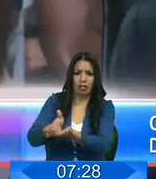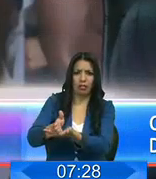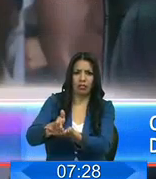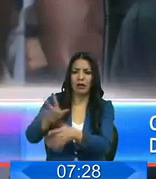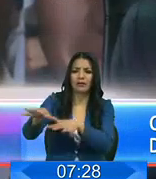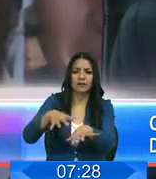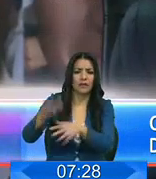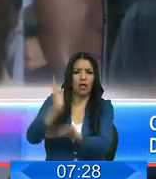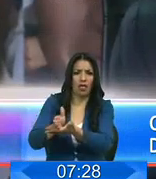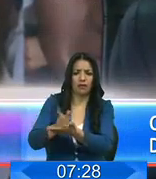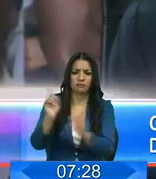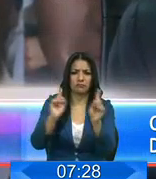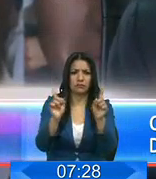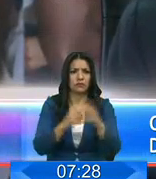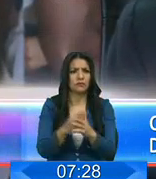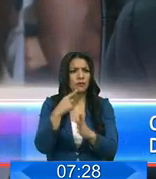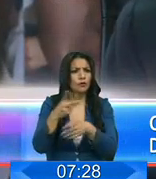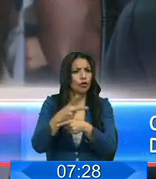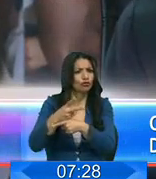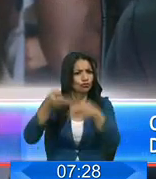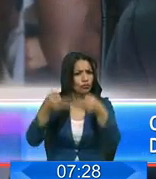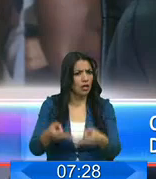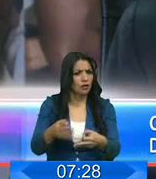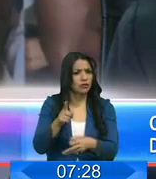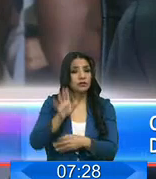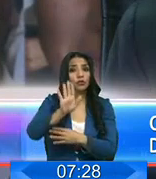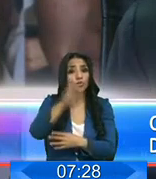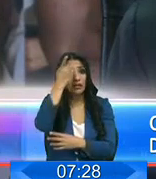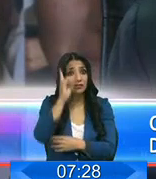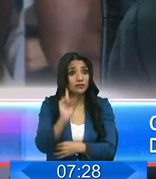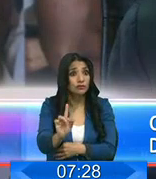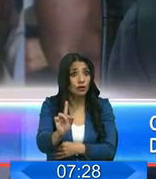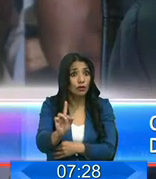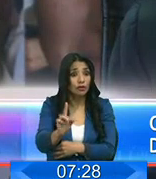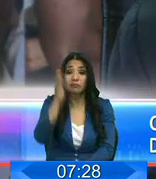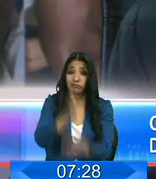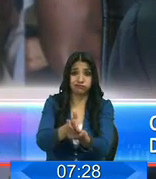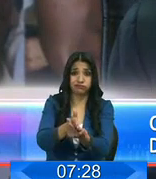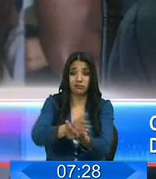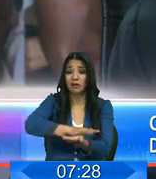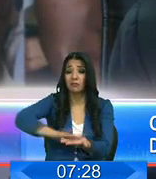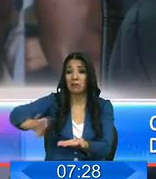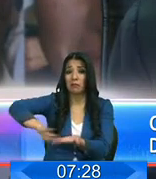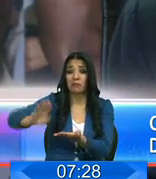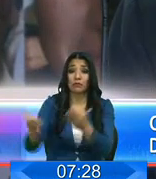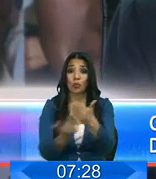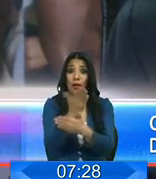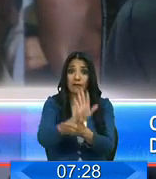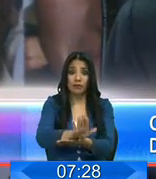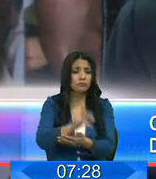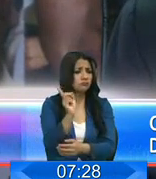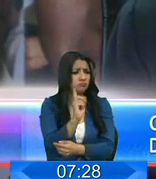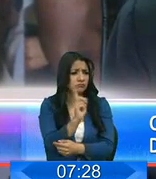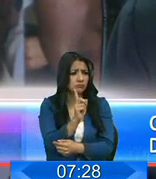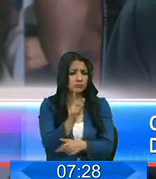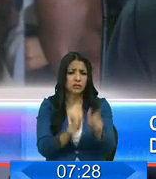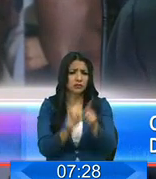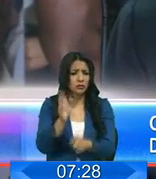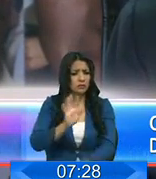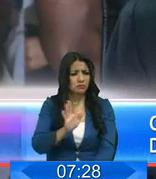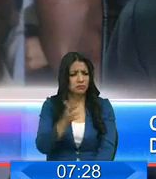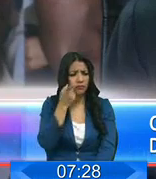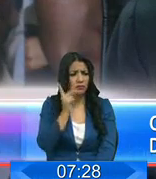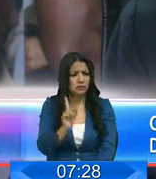pero el definitivo de alguna forma podría echar atrás todo lo que ustedes han hecho, ¿hay esa posibilidad o no? No, porque el pueblo no les dio esa vacuna a